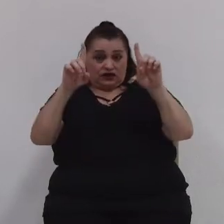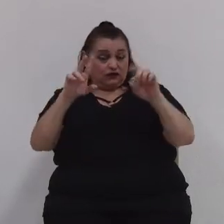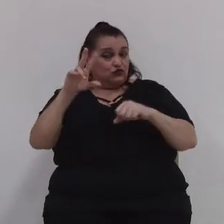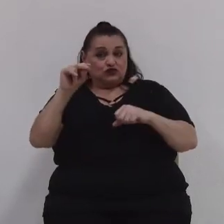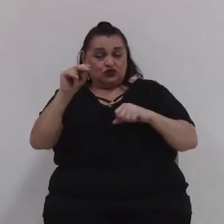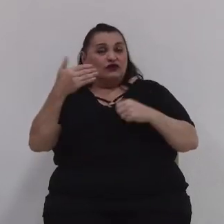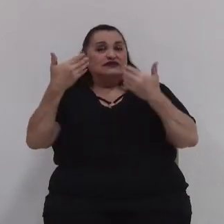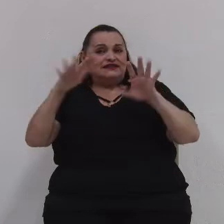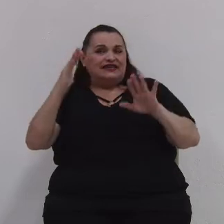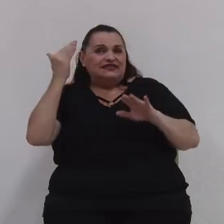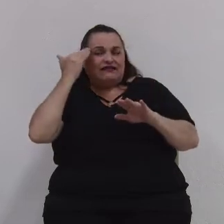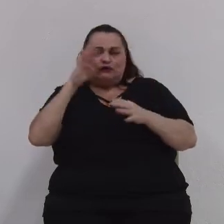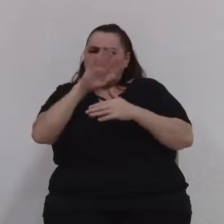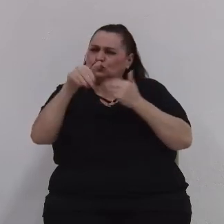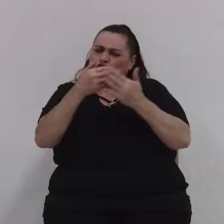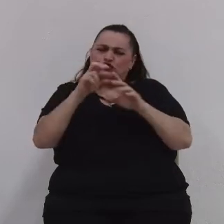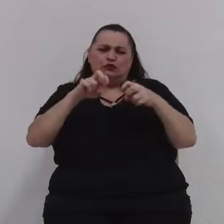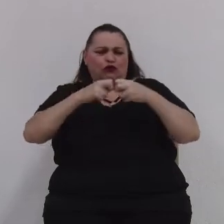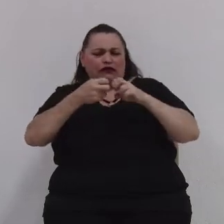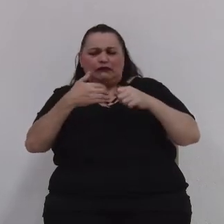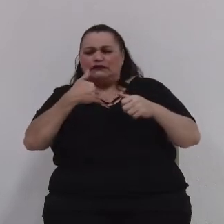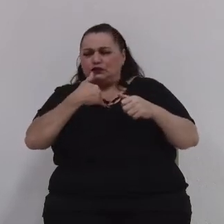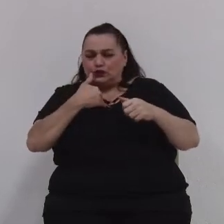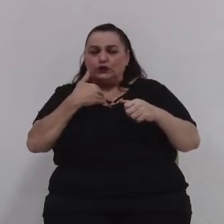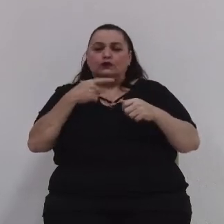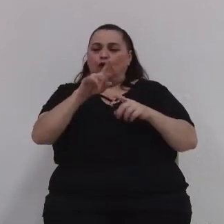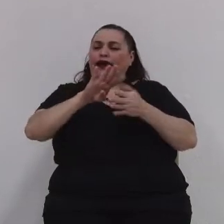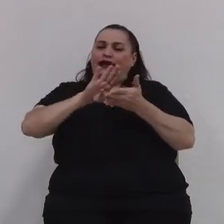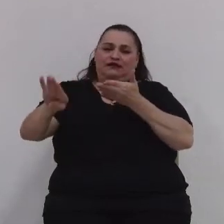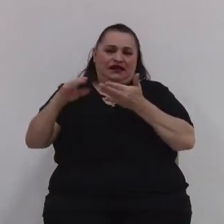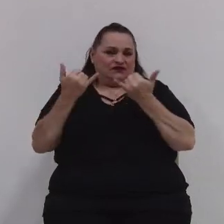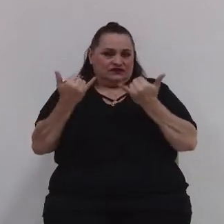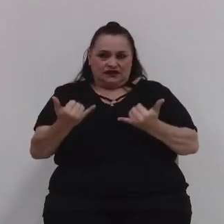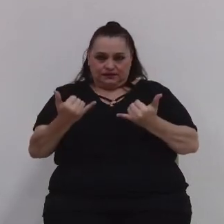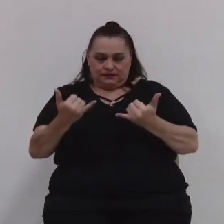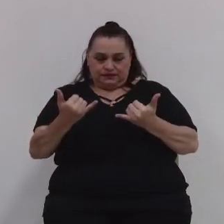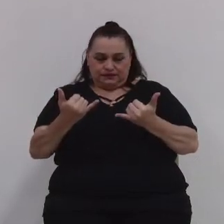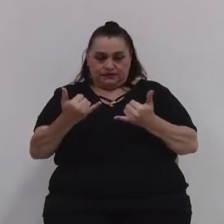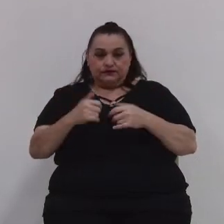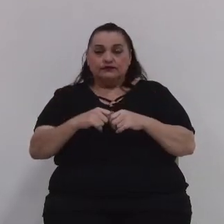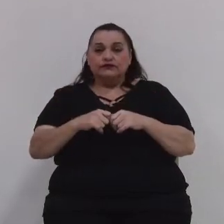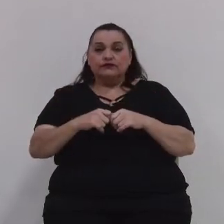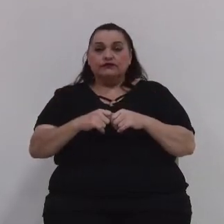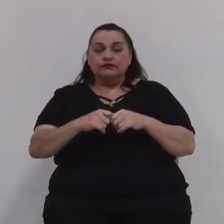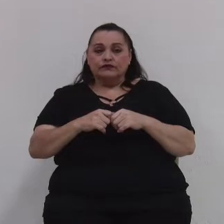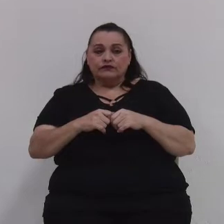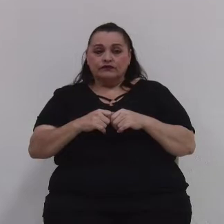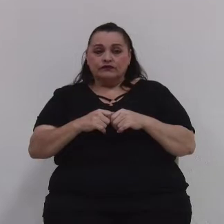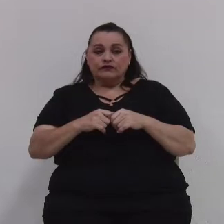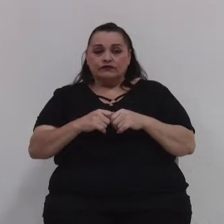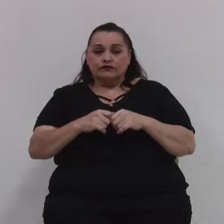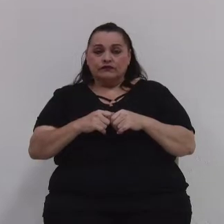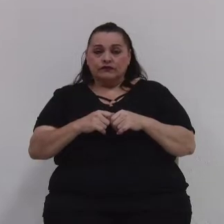ya sabemos todos los problemas que hubo y fueron eliminadas. En